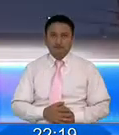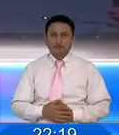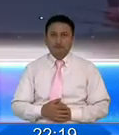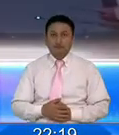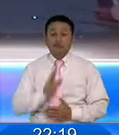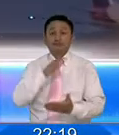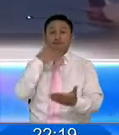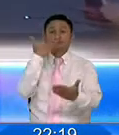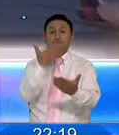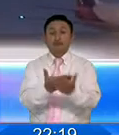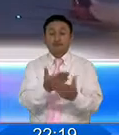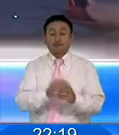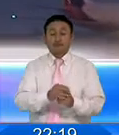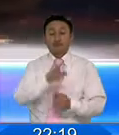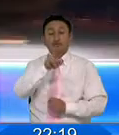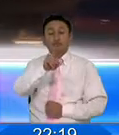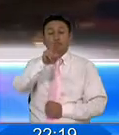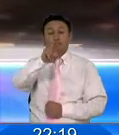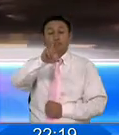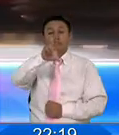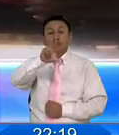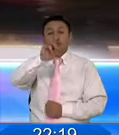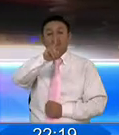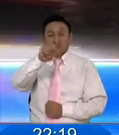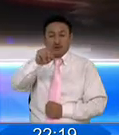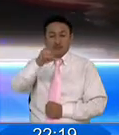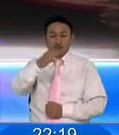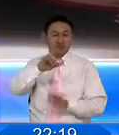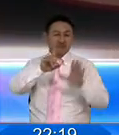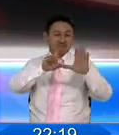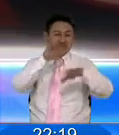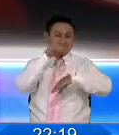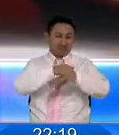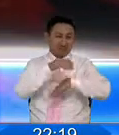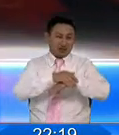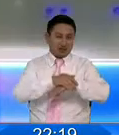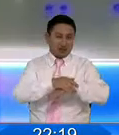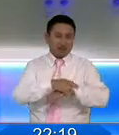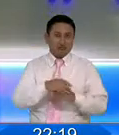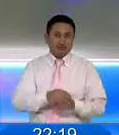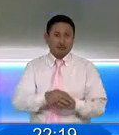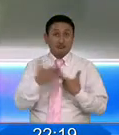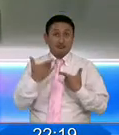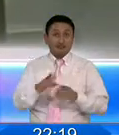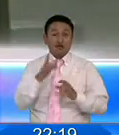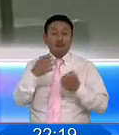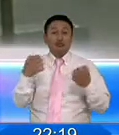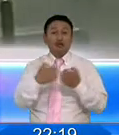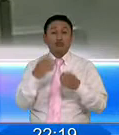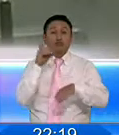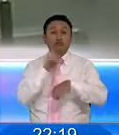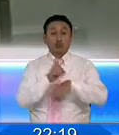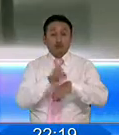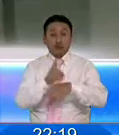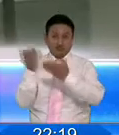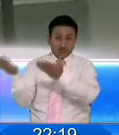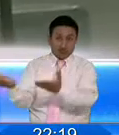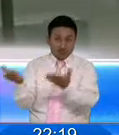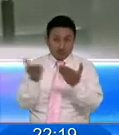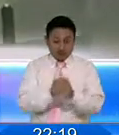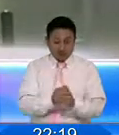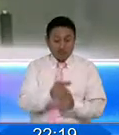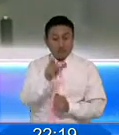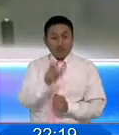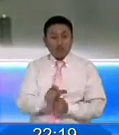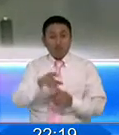Al llegar a Ternopil, Ucrania, aproximadamente a las 6 de la tarde, hora Ecuador, fueron recibidos por equipos médicos locales y por